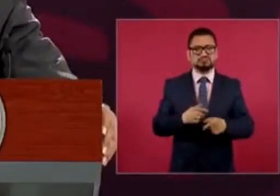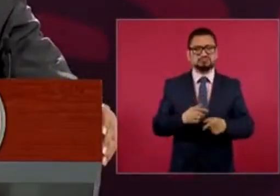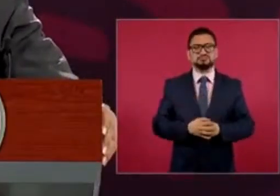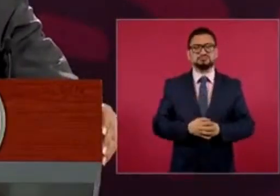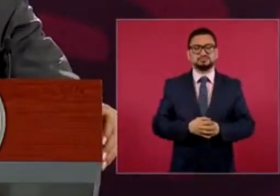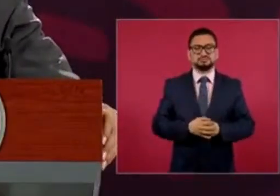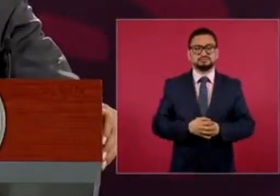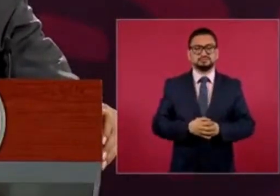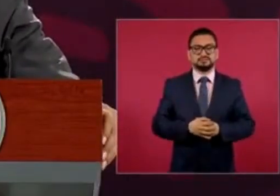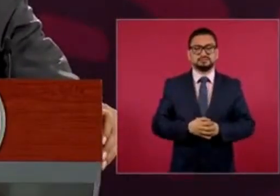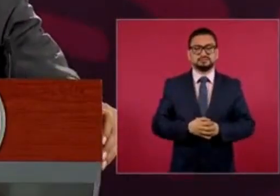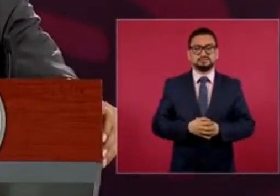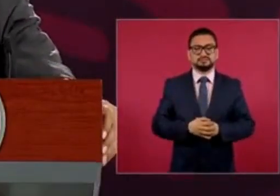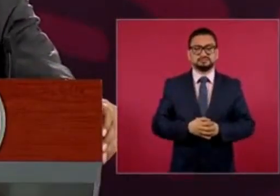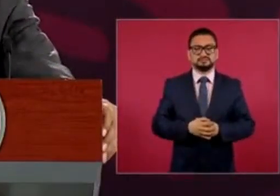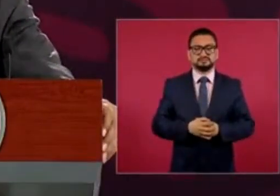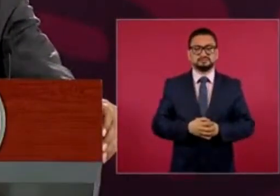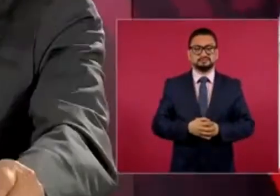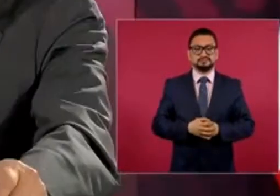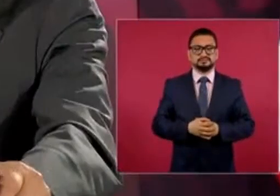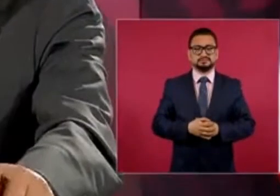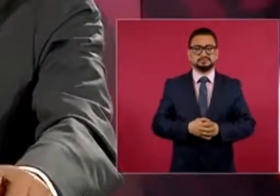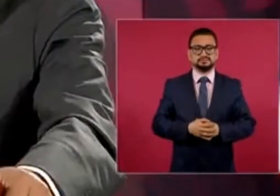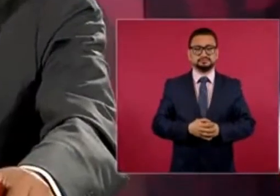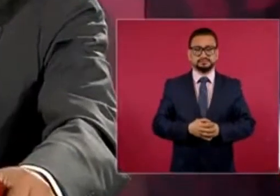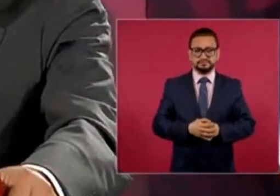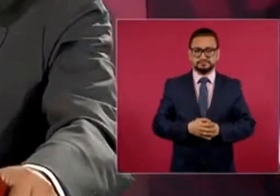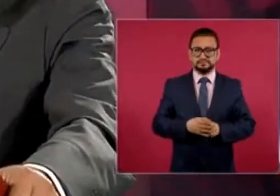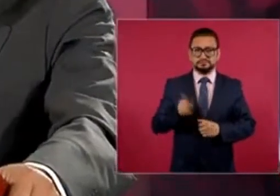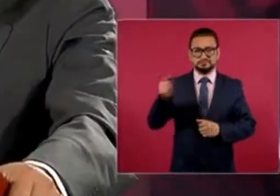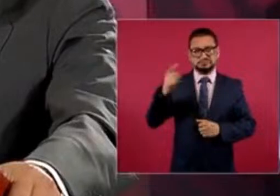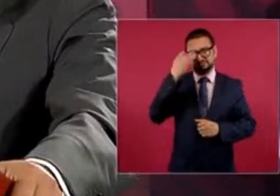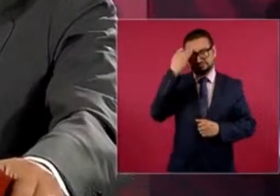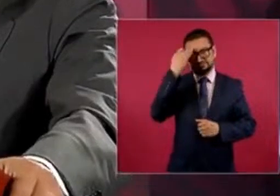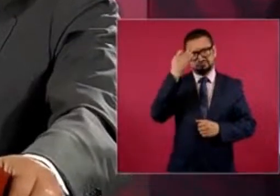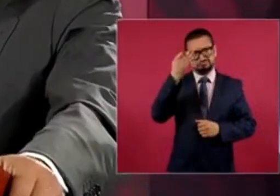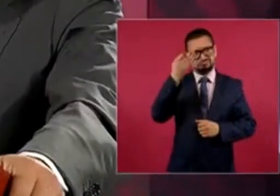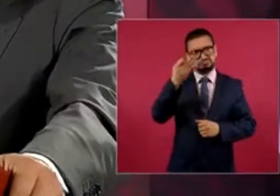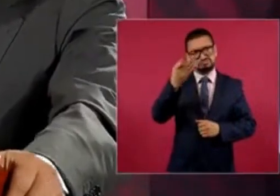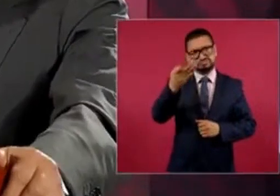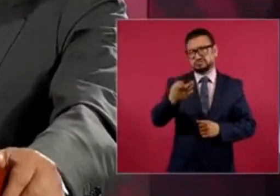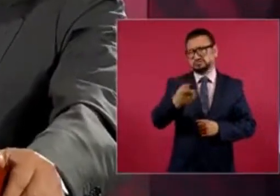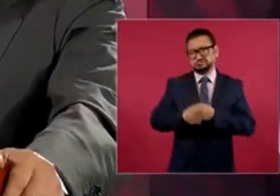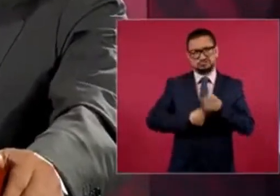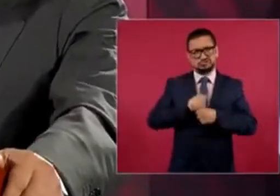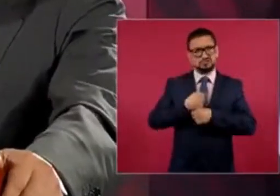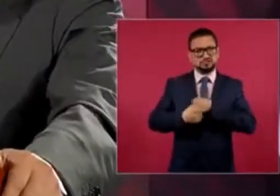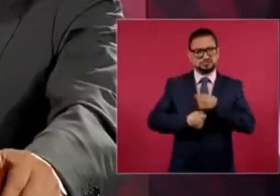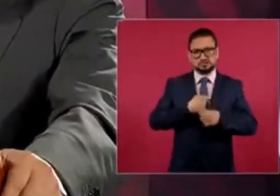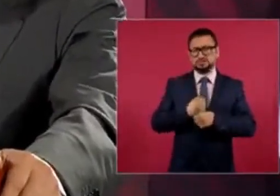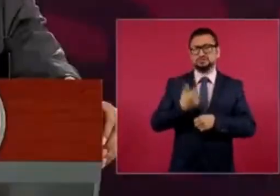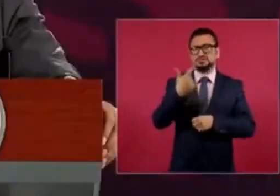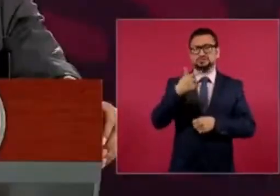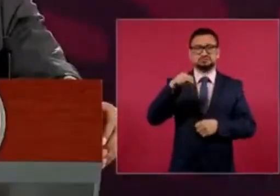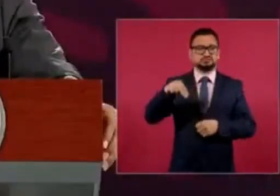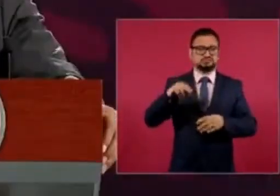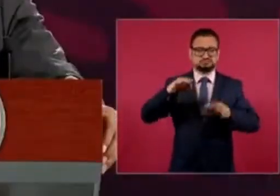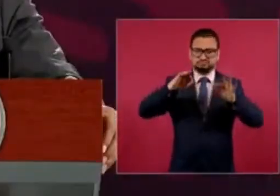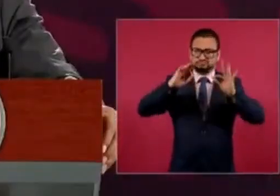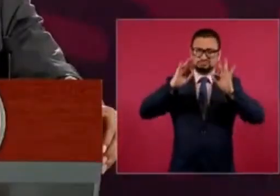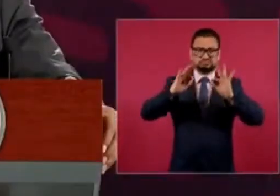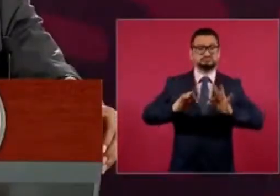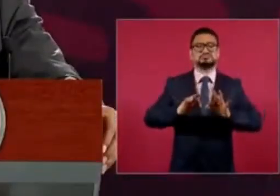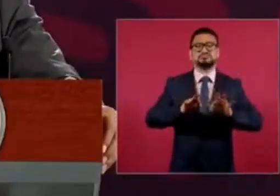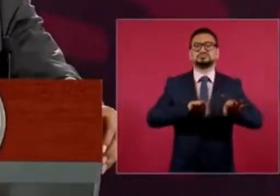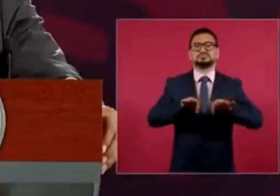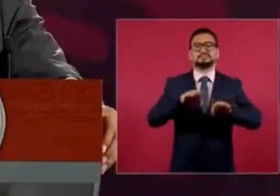de que va a permanecer y va a seguir actuando con rectitud.